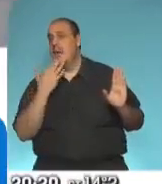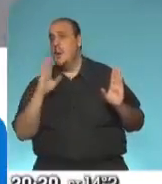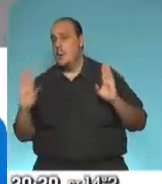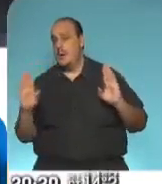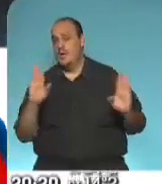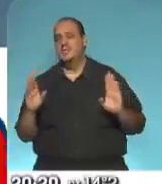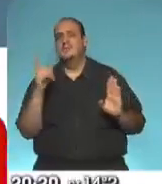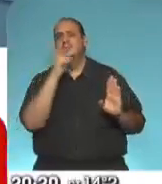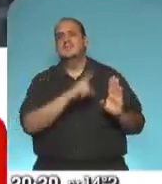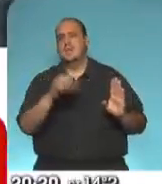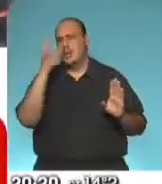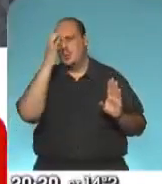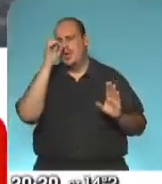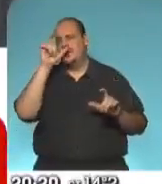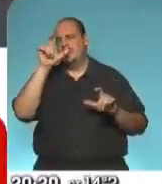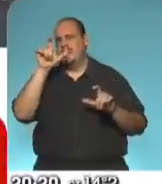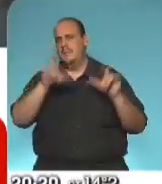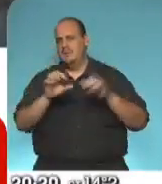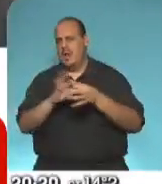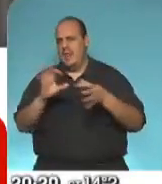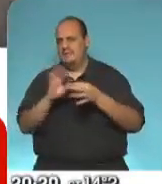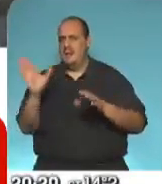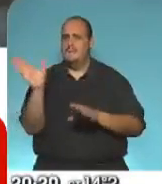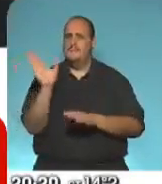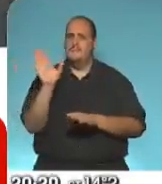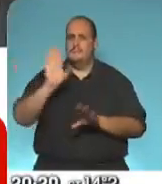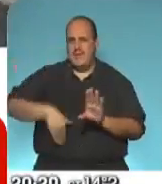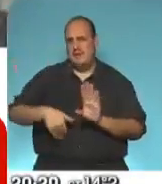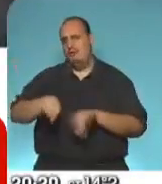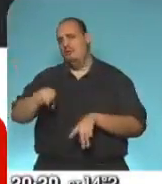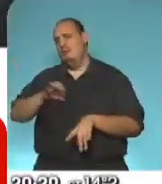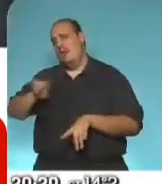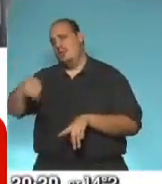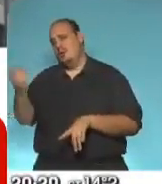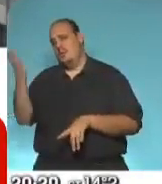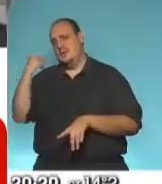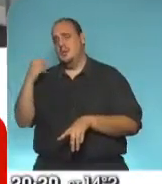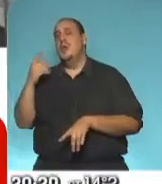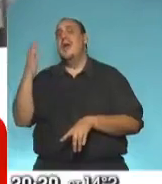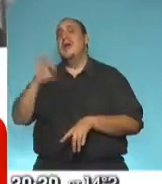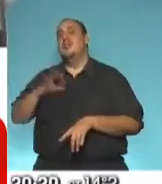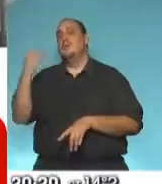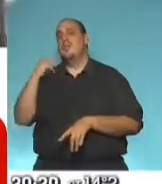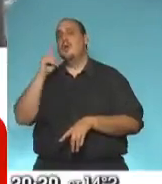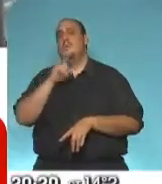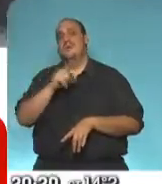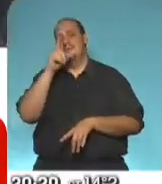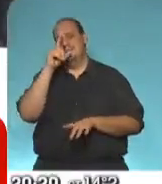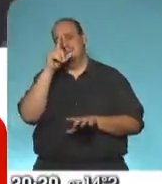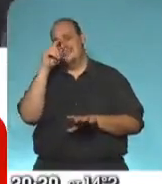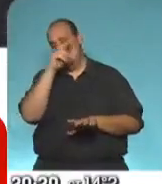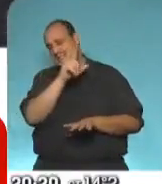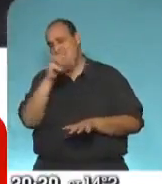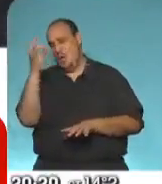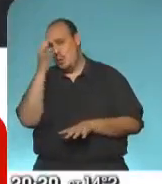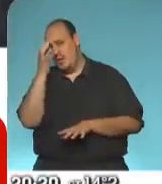de 120 internos menos que el año pasado. Es decir, el año pasado salieron 1.720, 24, este año salieron 1.602.